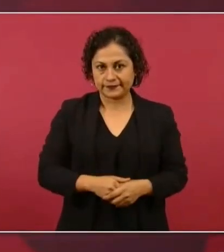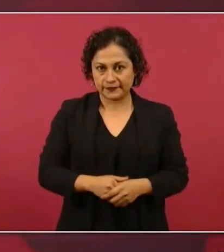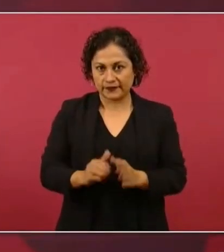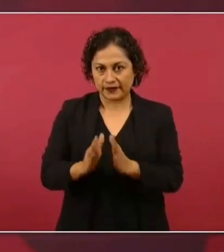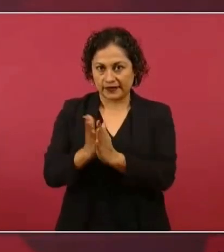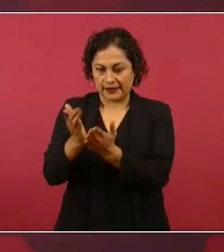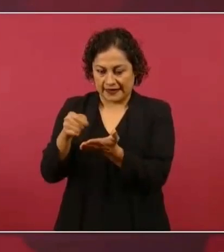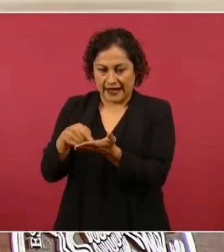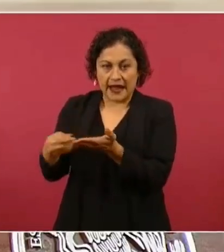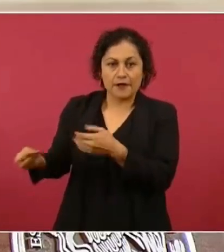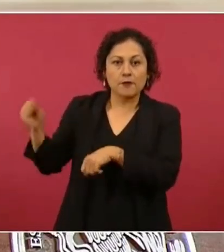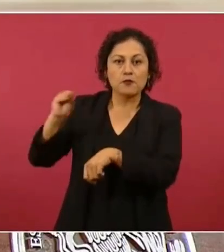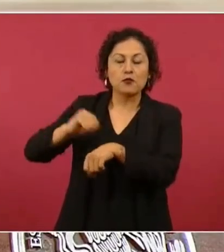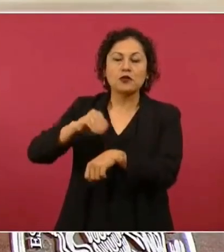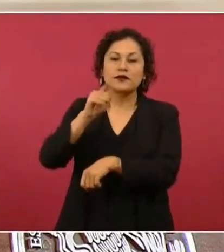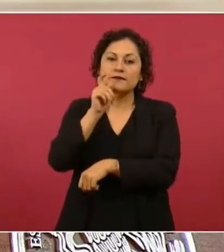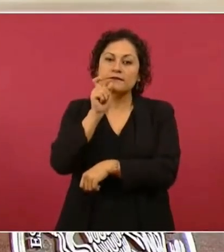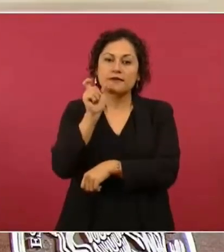Usaba la palabra